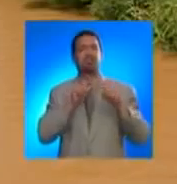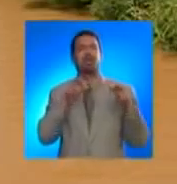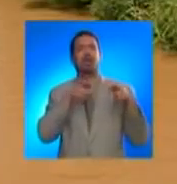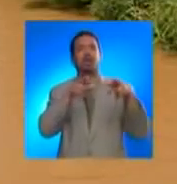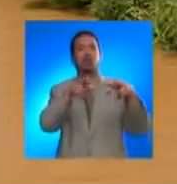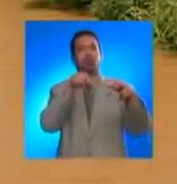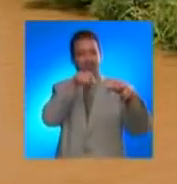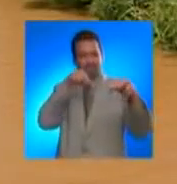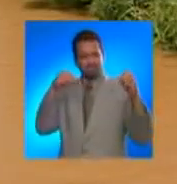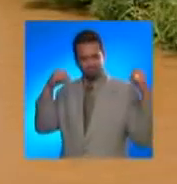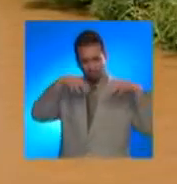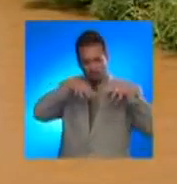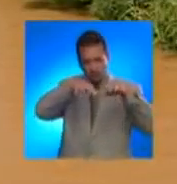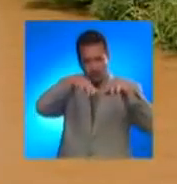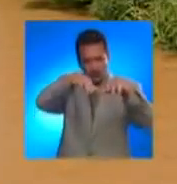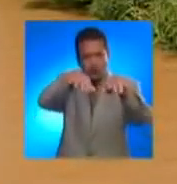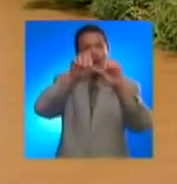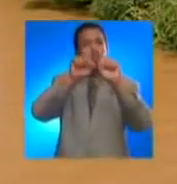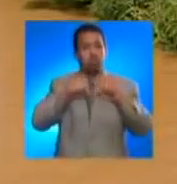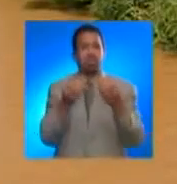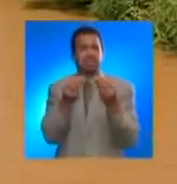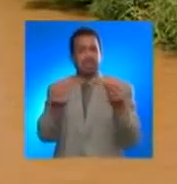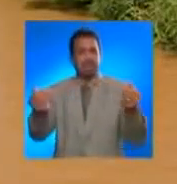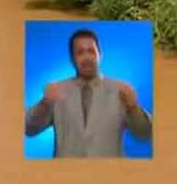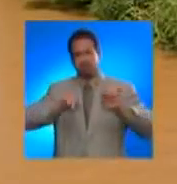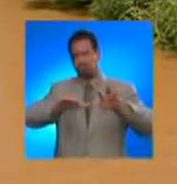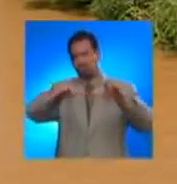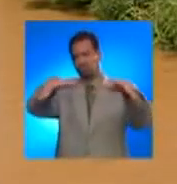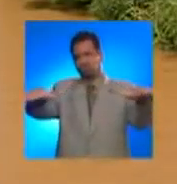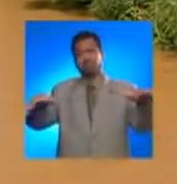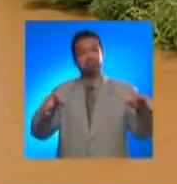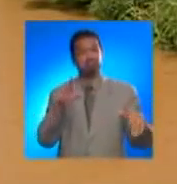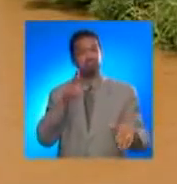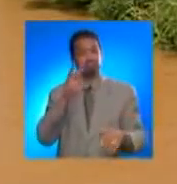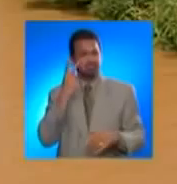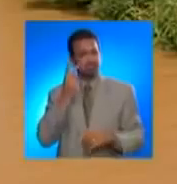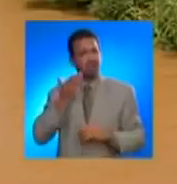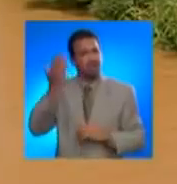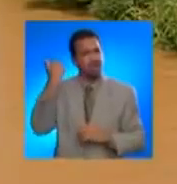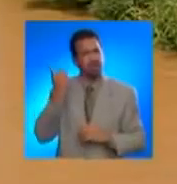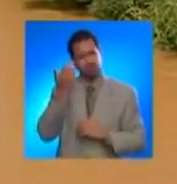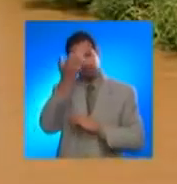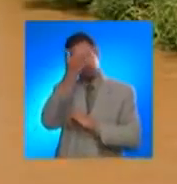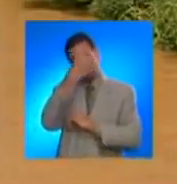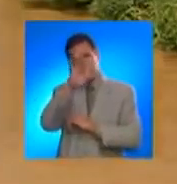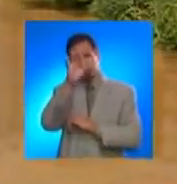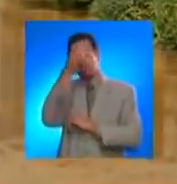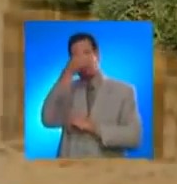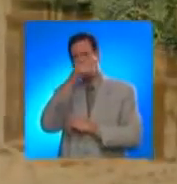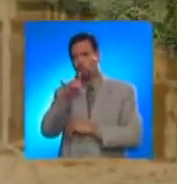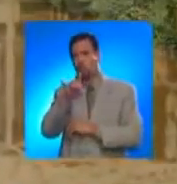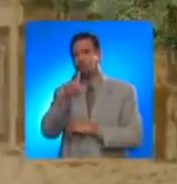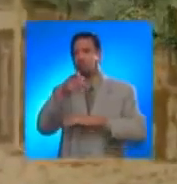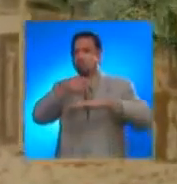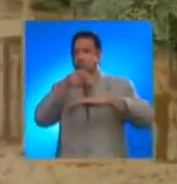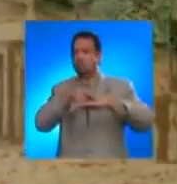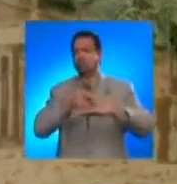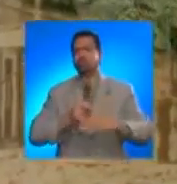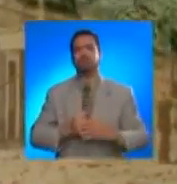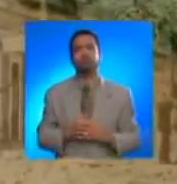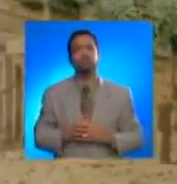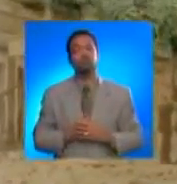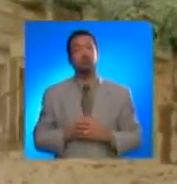del terreno. Daños indirectos, como fuegos, pueden ser mayores. El alcance vertical de un tsunami y cuánto terreno